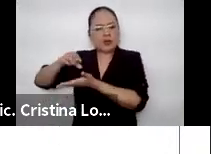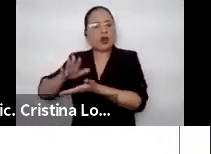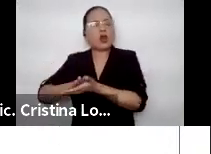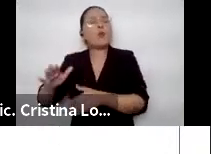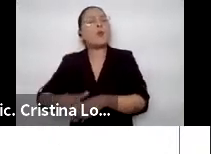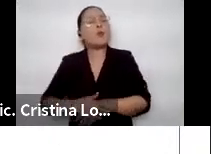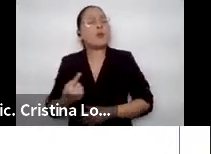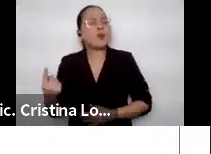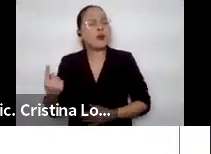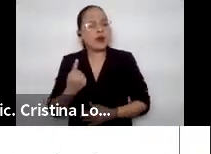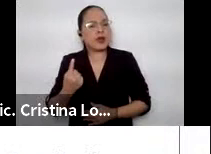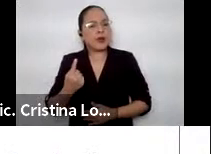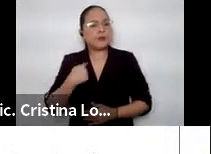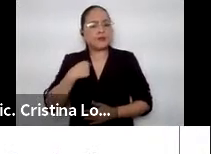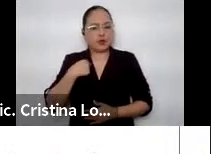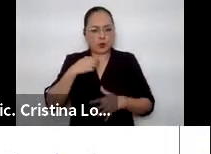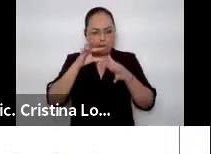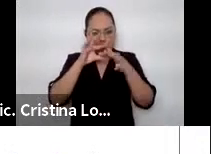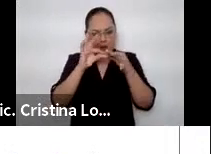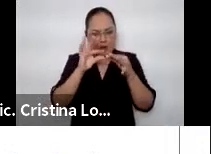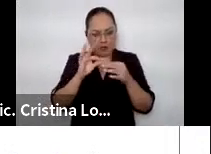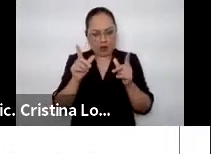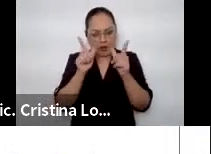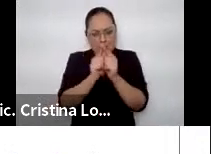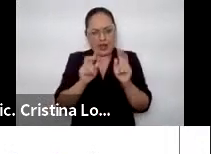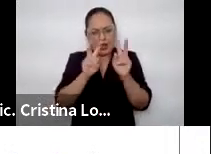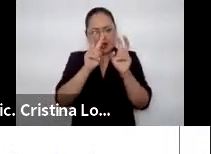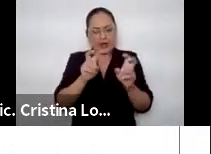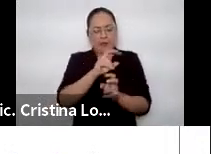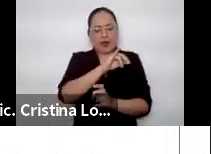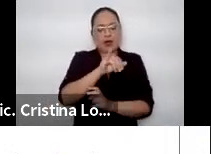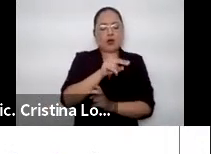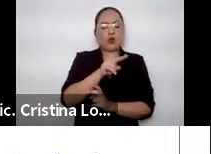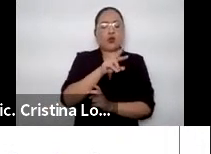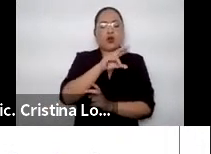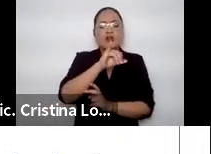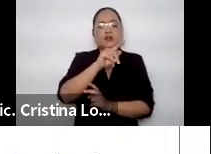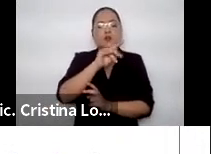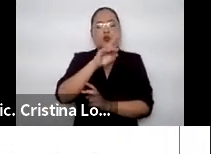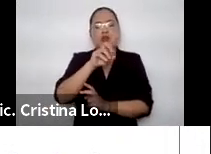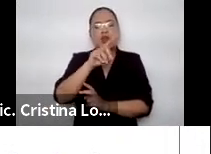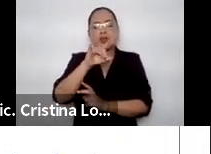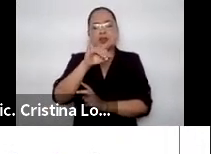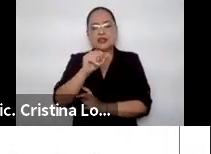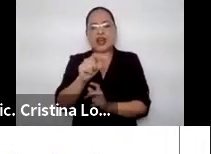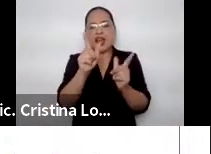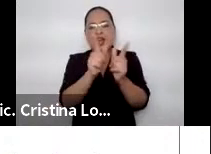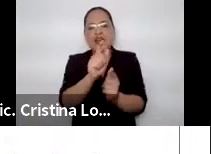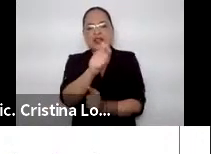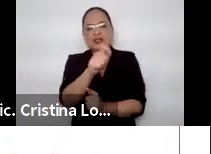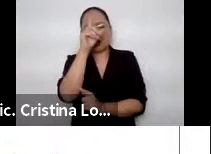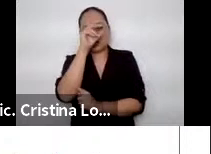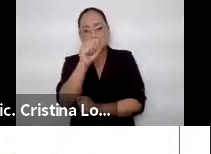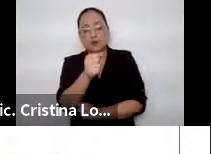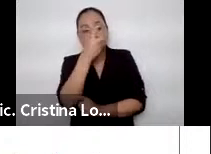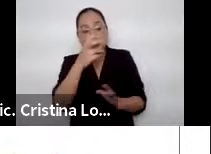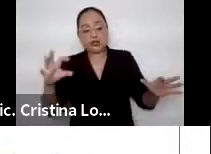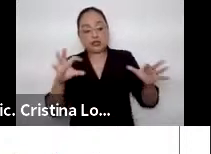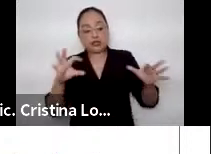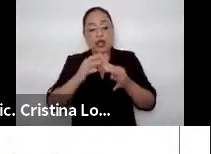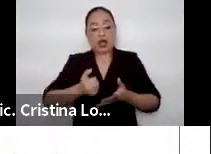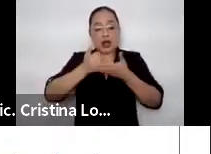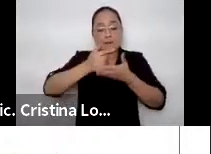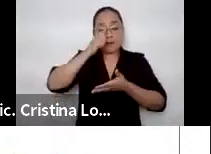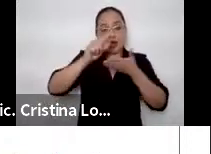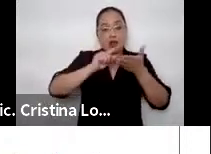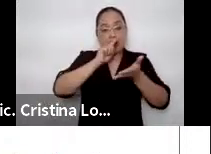veremos recordando un concepto de jurisprudencia del cual podemos resaltar, bueno, que es una fuente formal del derecho que consiste en